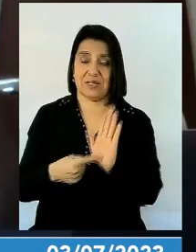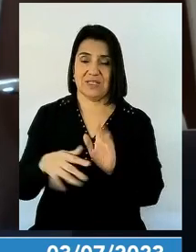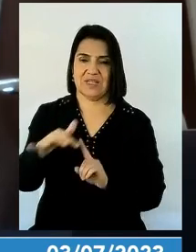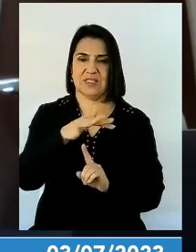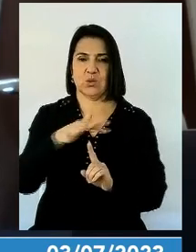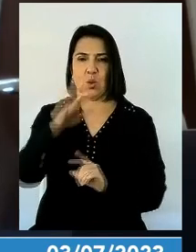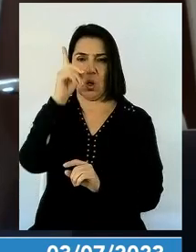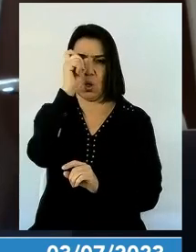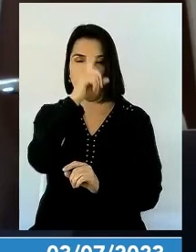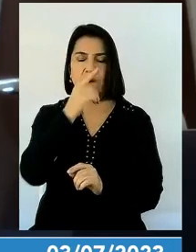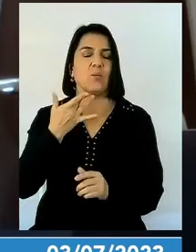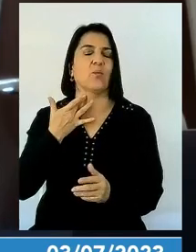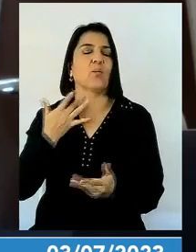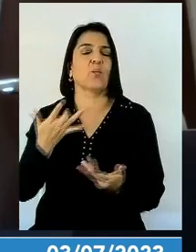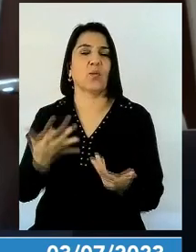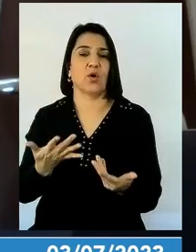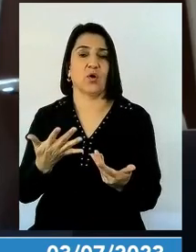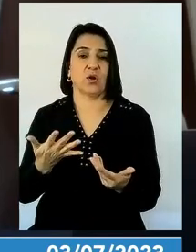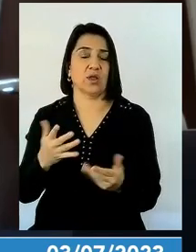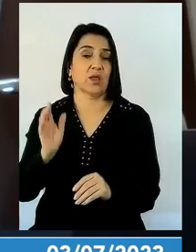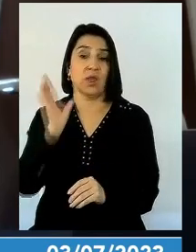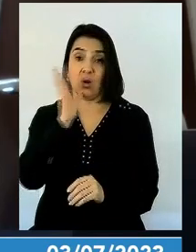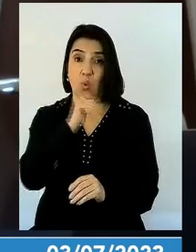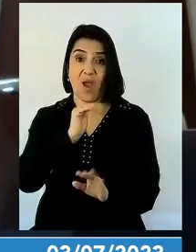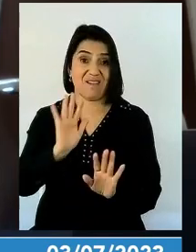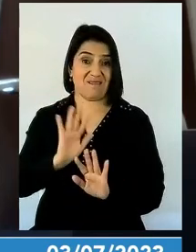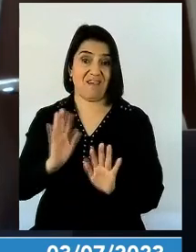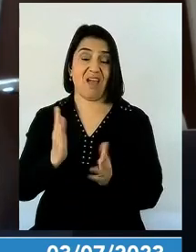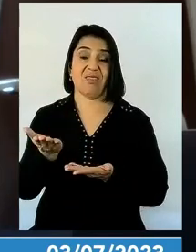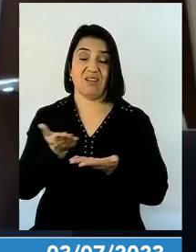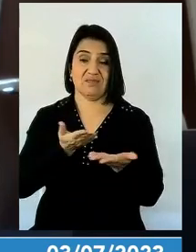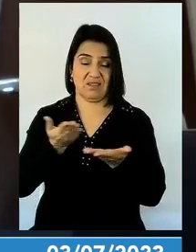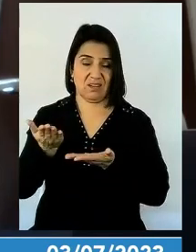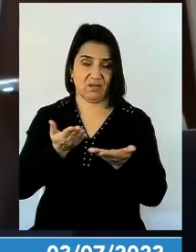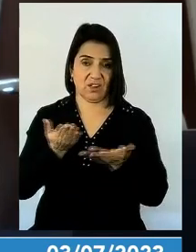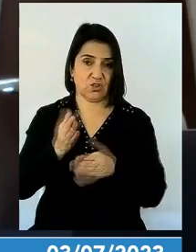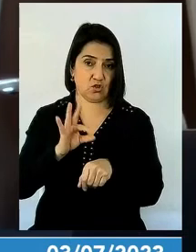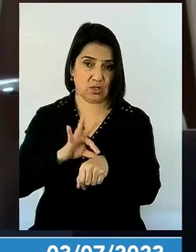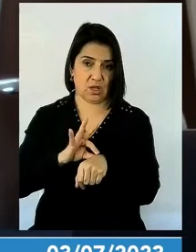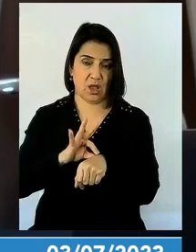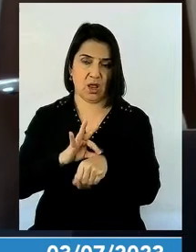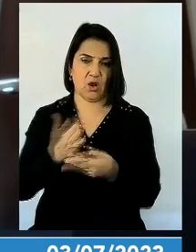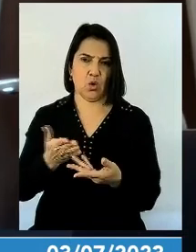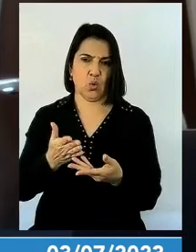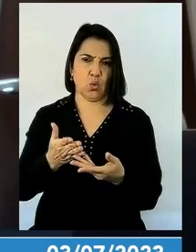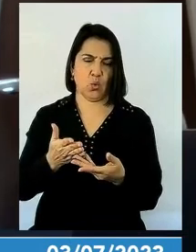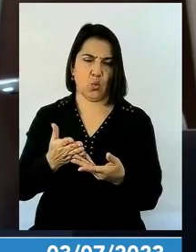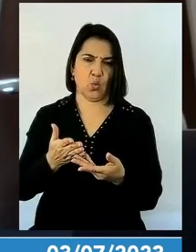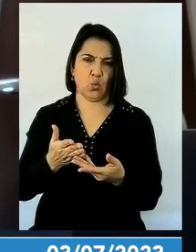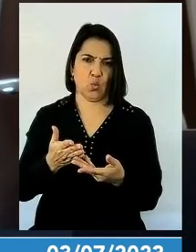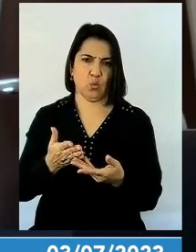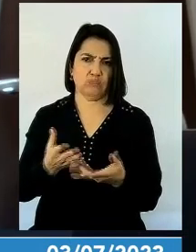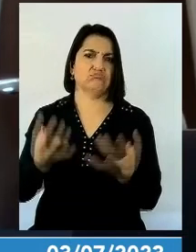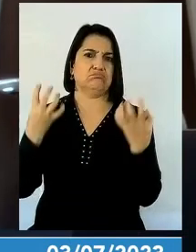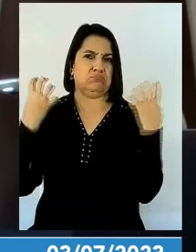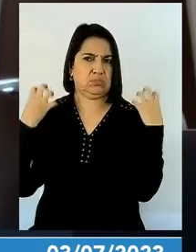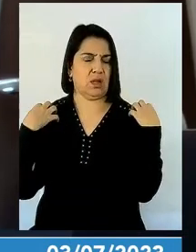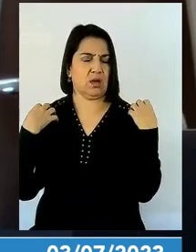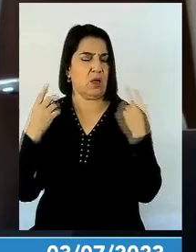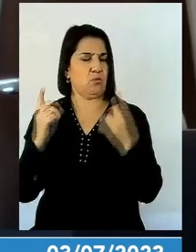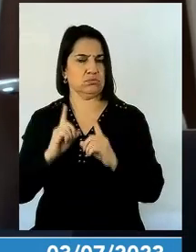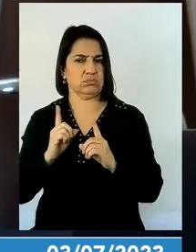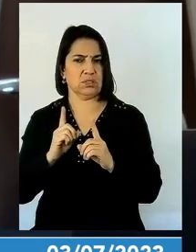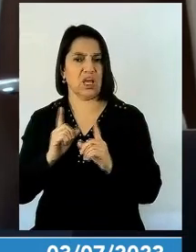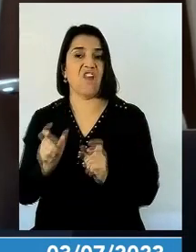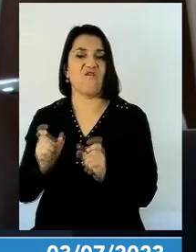porque ningún servicio del rubro asume responsabilidad respecto, digamos, de la fiscalización de este tipo de